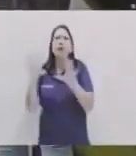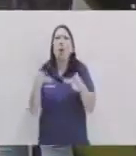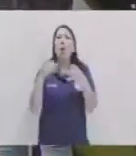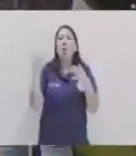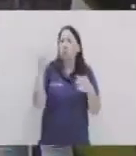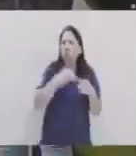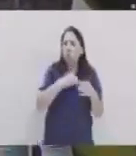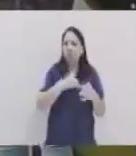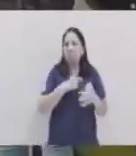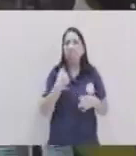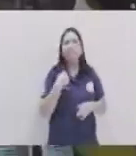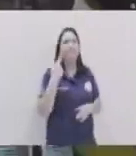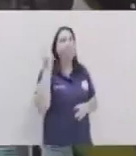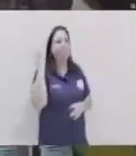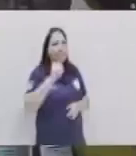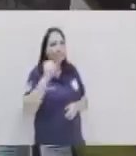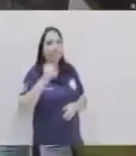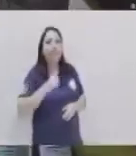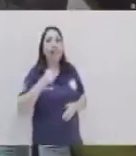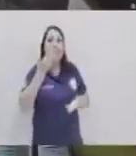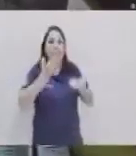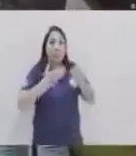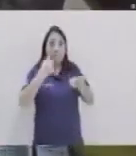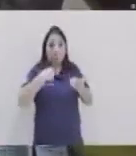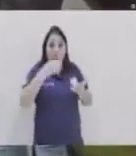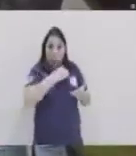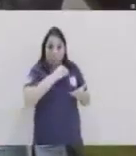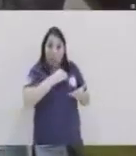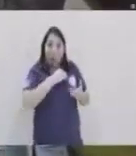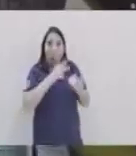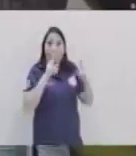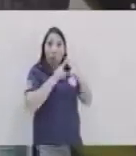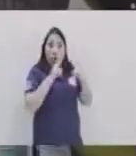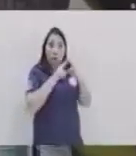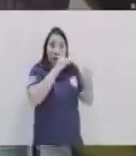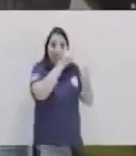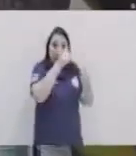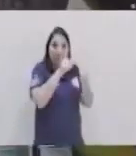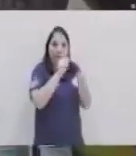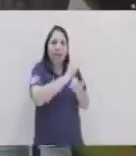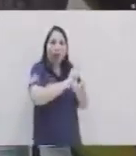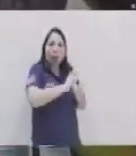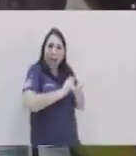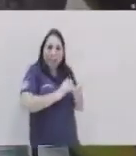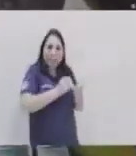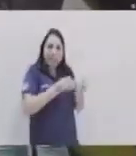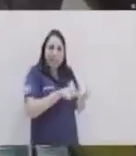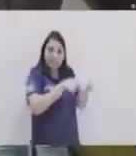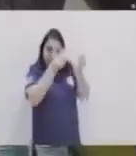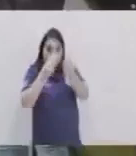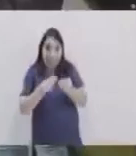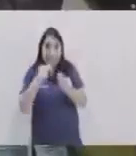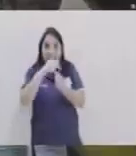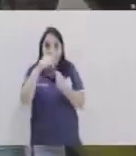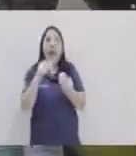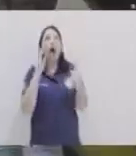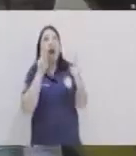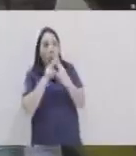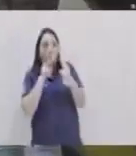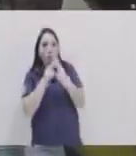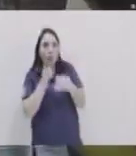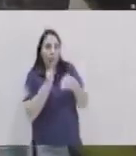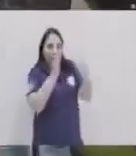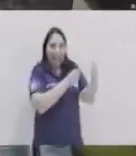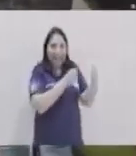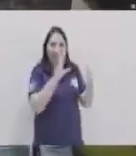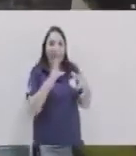plasmarlo en hojas de papel y archivarlas en algún lugar donde pues pueda durar bastante tiempo la